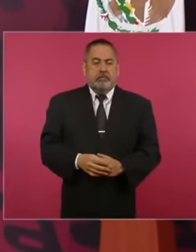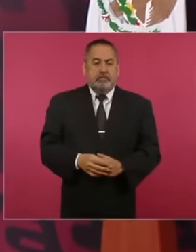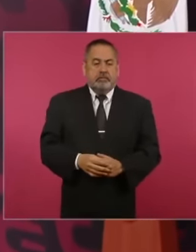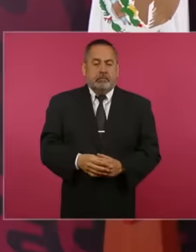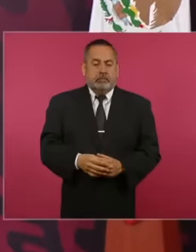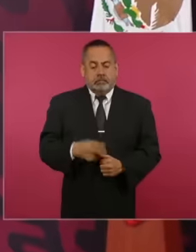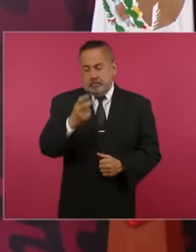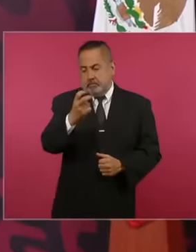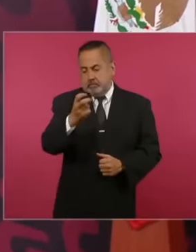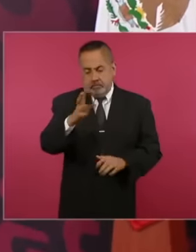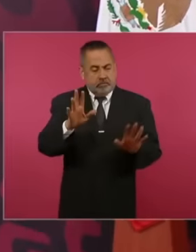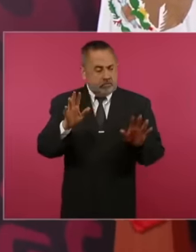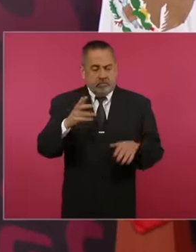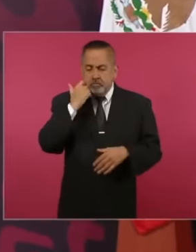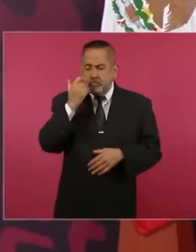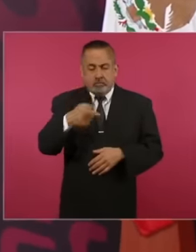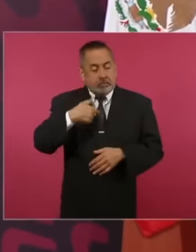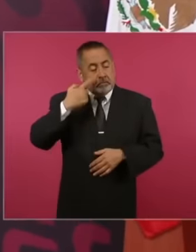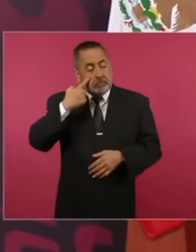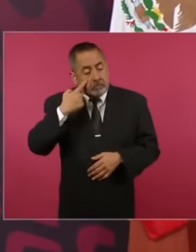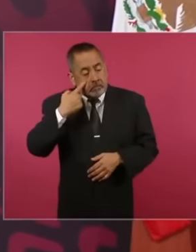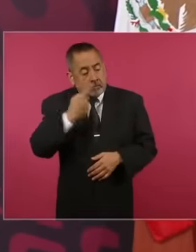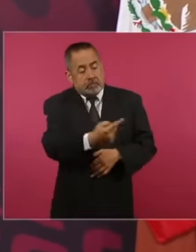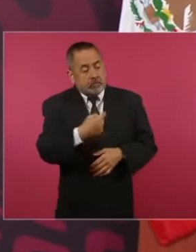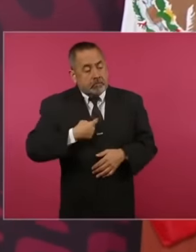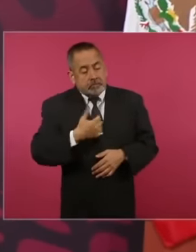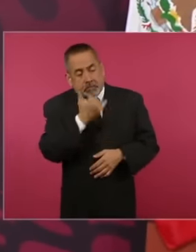Que eso es lo que nosotros queremos.